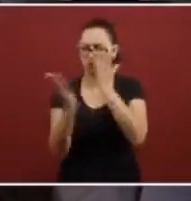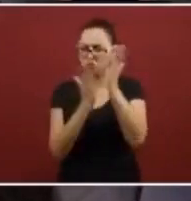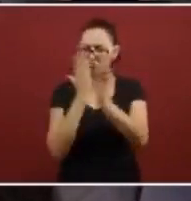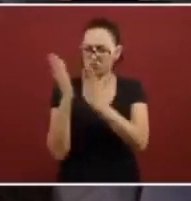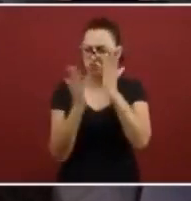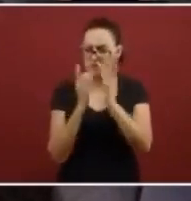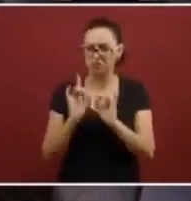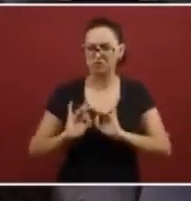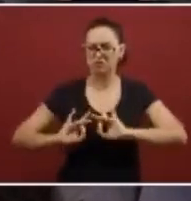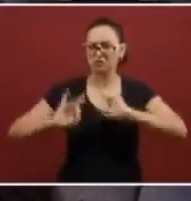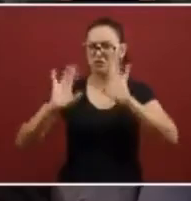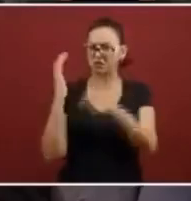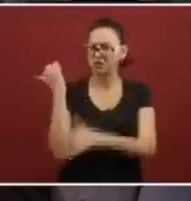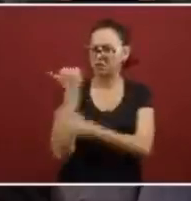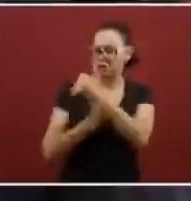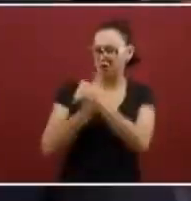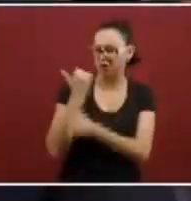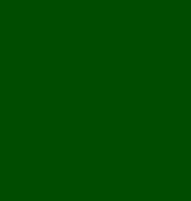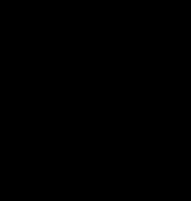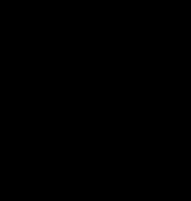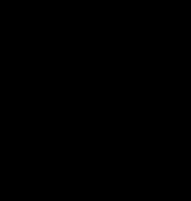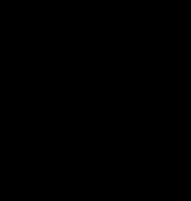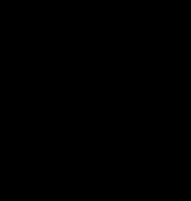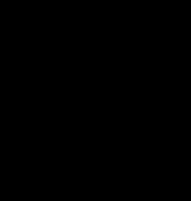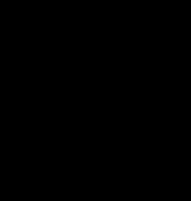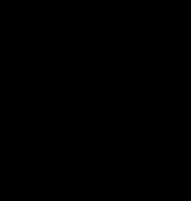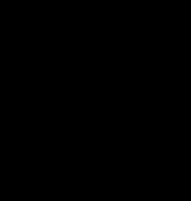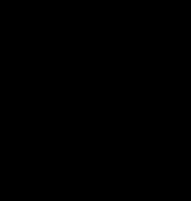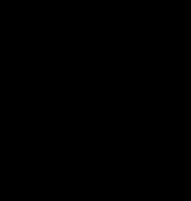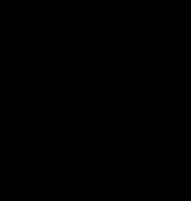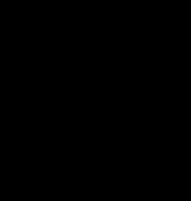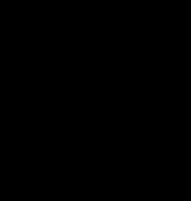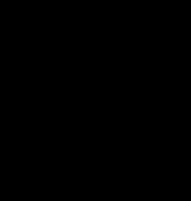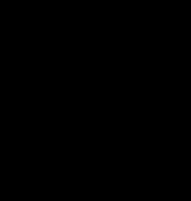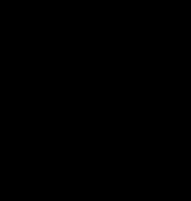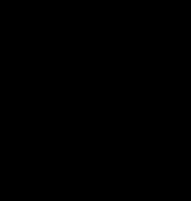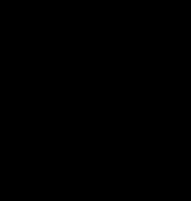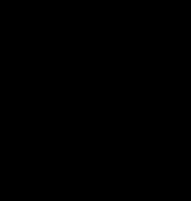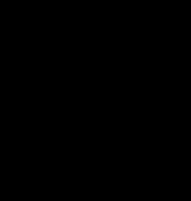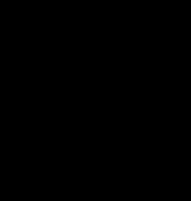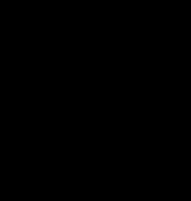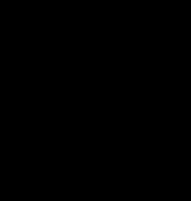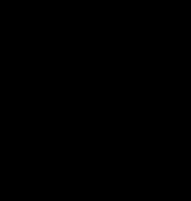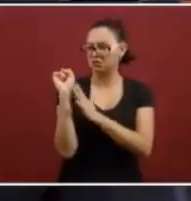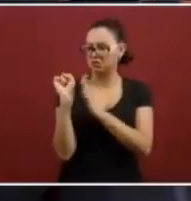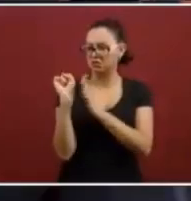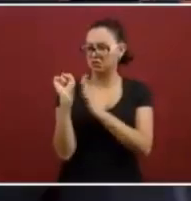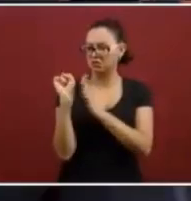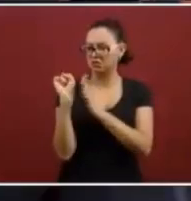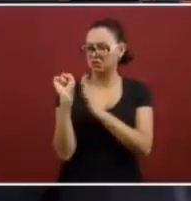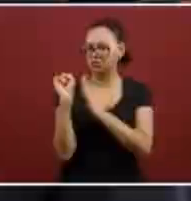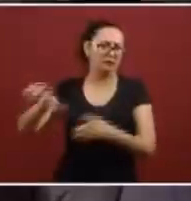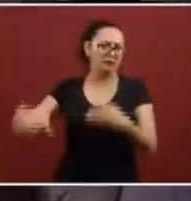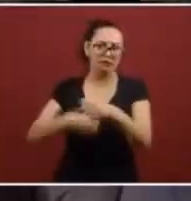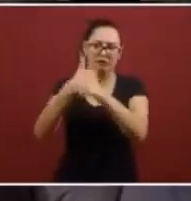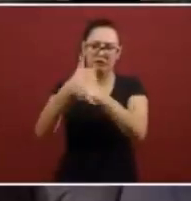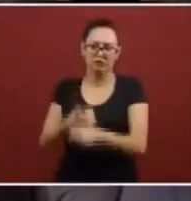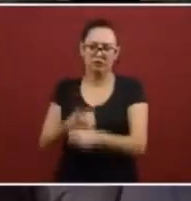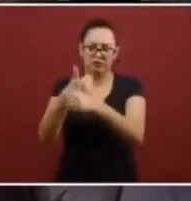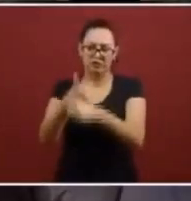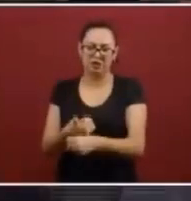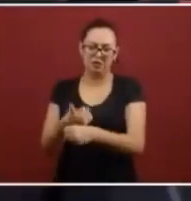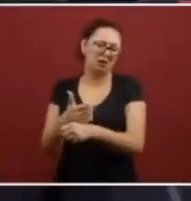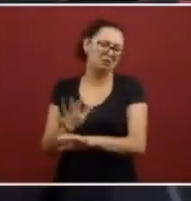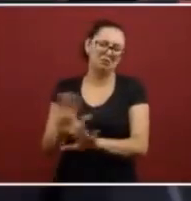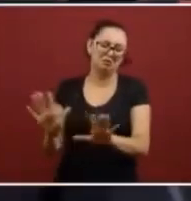les desaparecen carreras, semestres, materias, dice que es un drama, así lo dijo textualmente, esto es un drama del que no me interesa